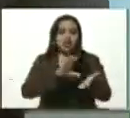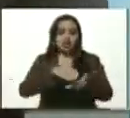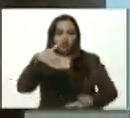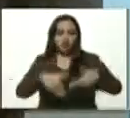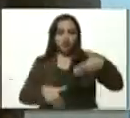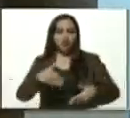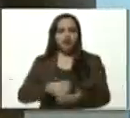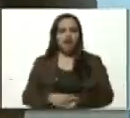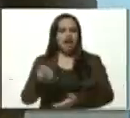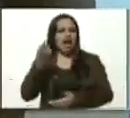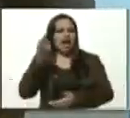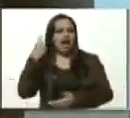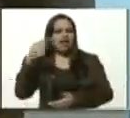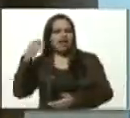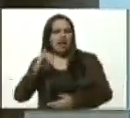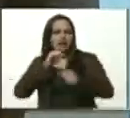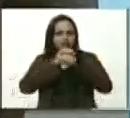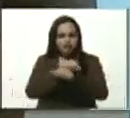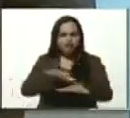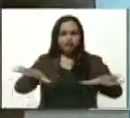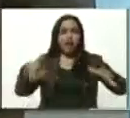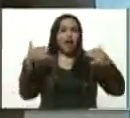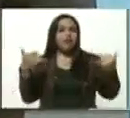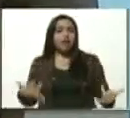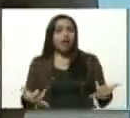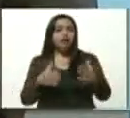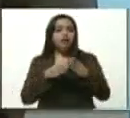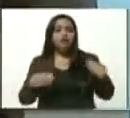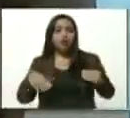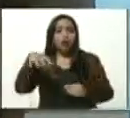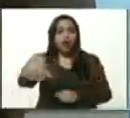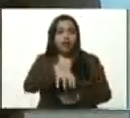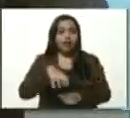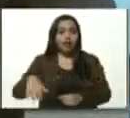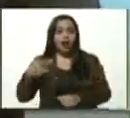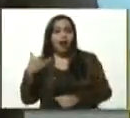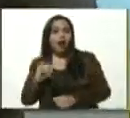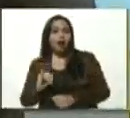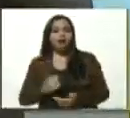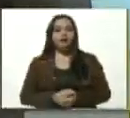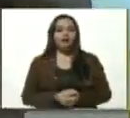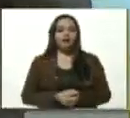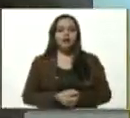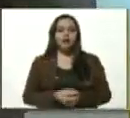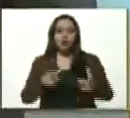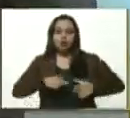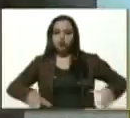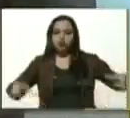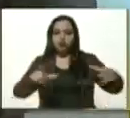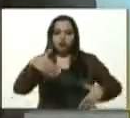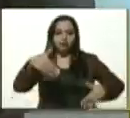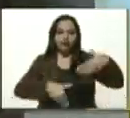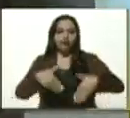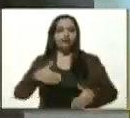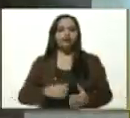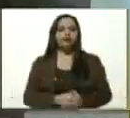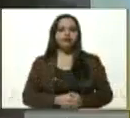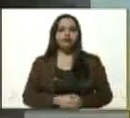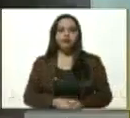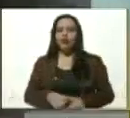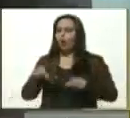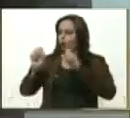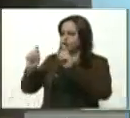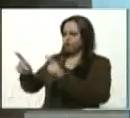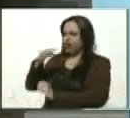ese despliegue radial, es decir, ya están en todos los estados, están llegando entonces a los centros ya electorales. Defensor, ¿cuáles